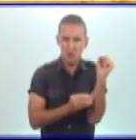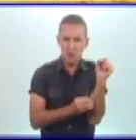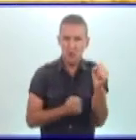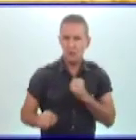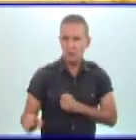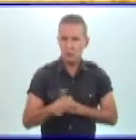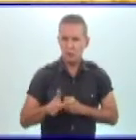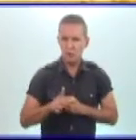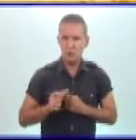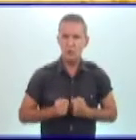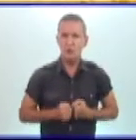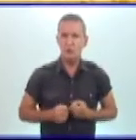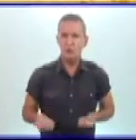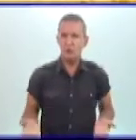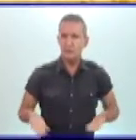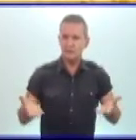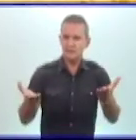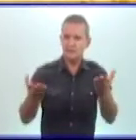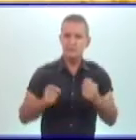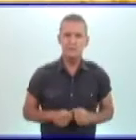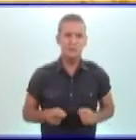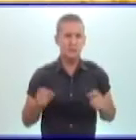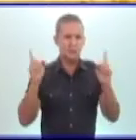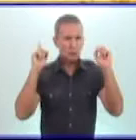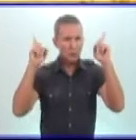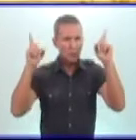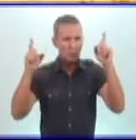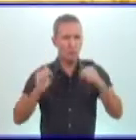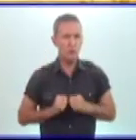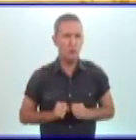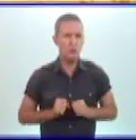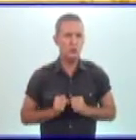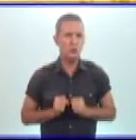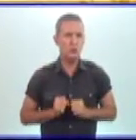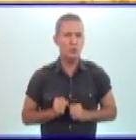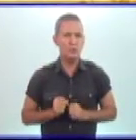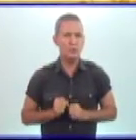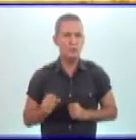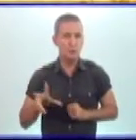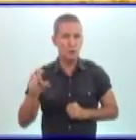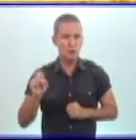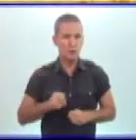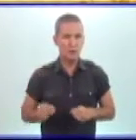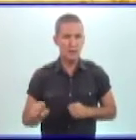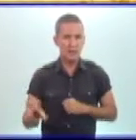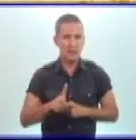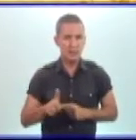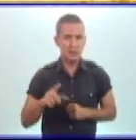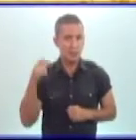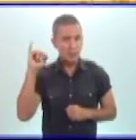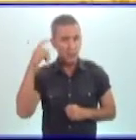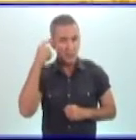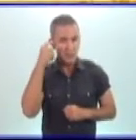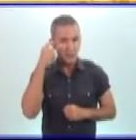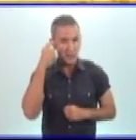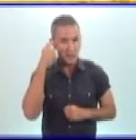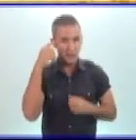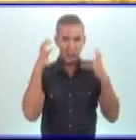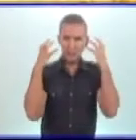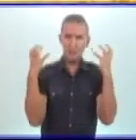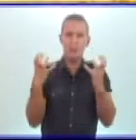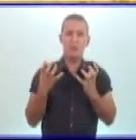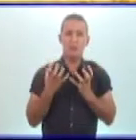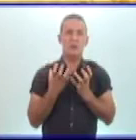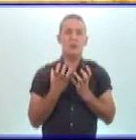desarrollo económico, social y político de la nueva sociedad. Especialmente cuando las ideas de grandes pensadores como Karl Marx y